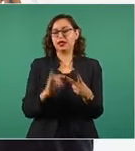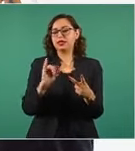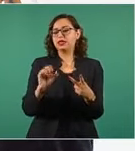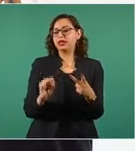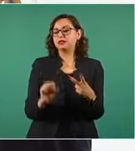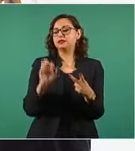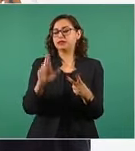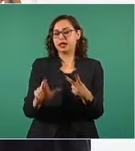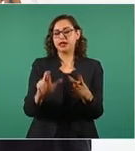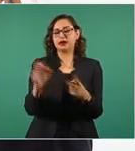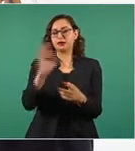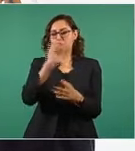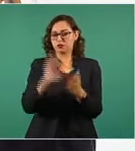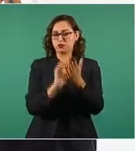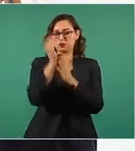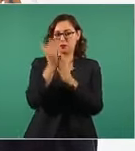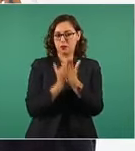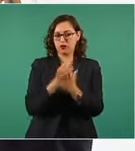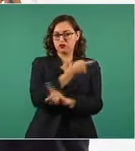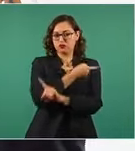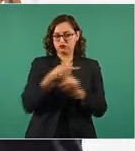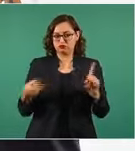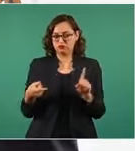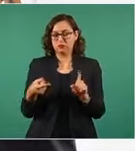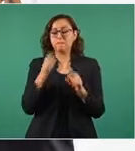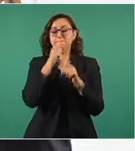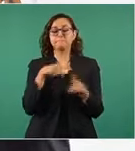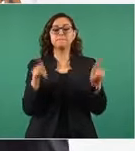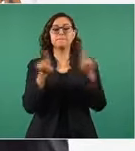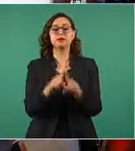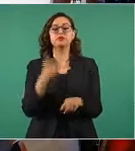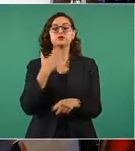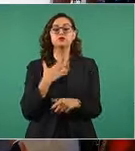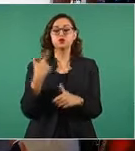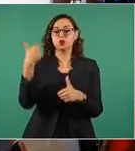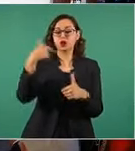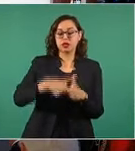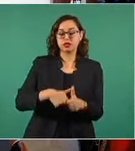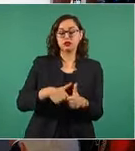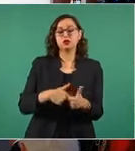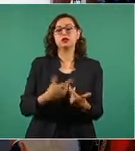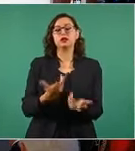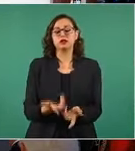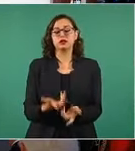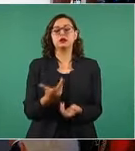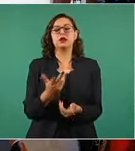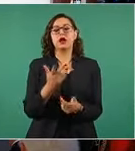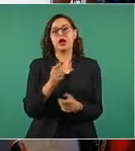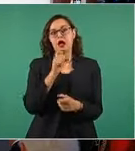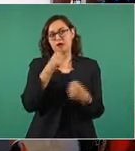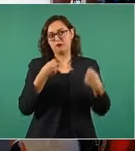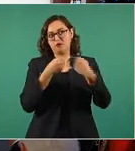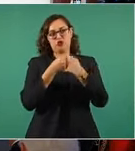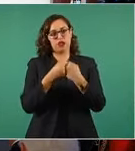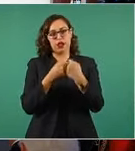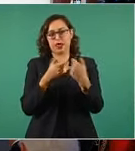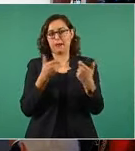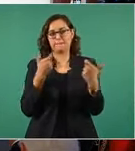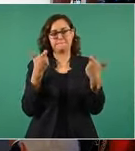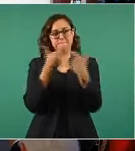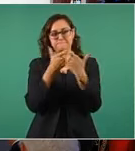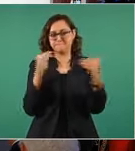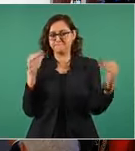homologar el precio de las gasolinas y el diésel con el de los estados fronterizos del país vecino y aumentar al